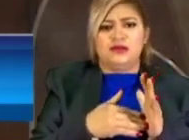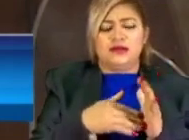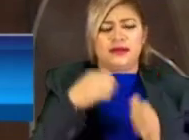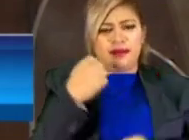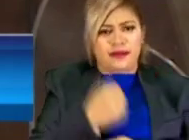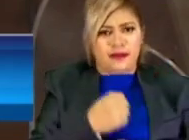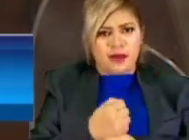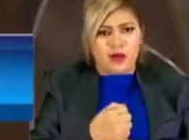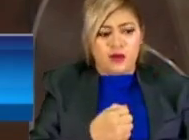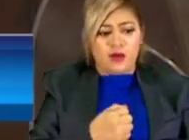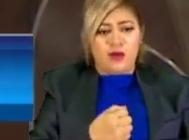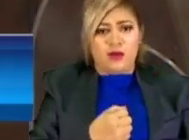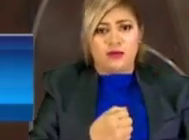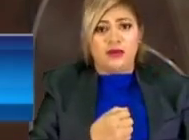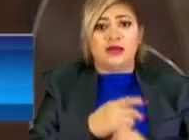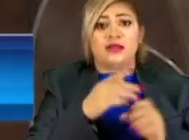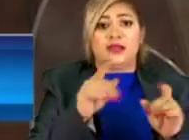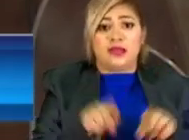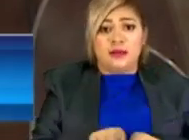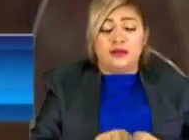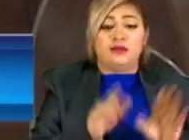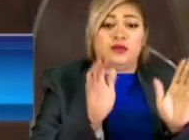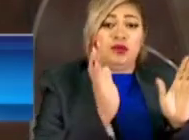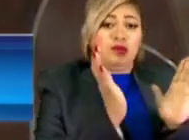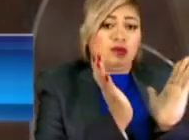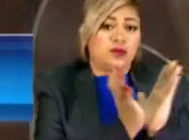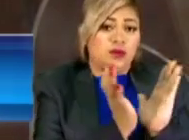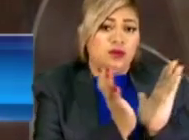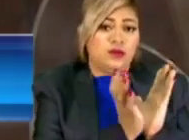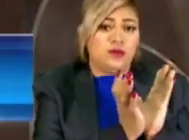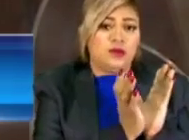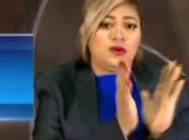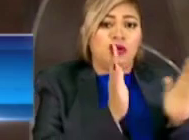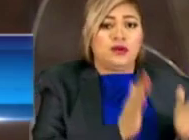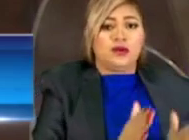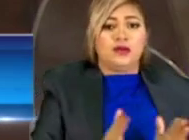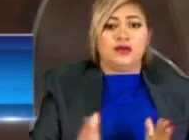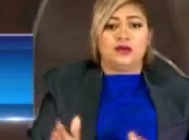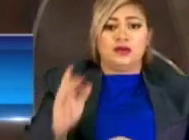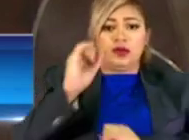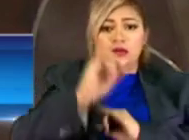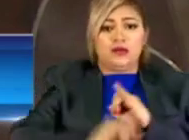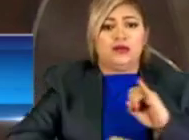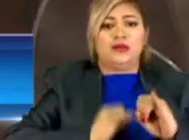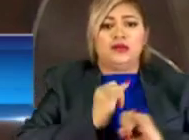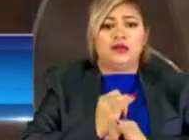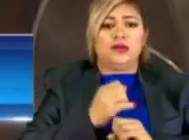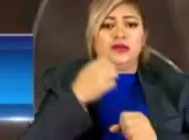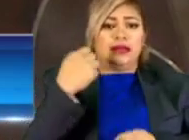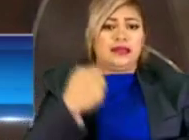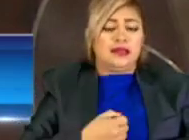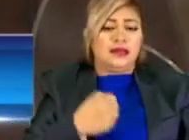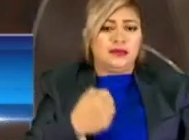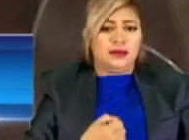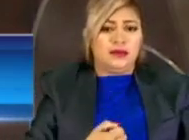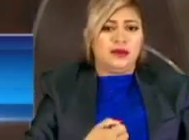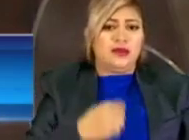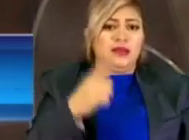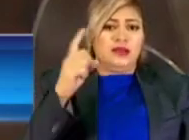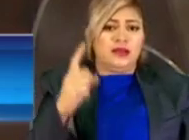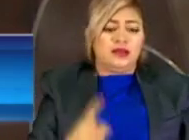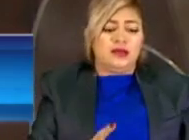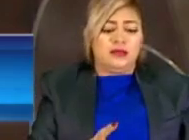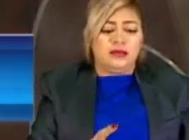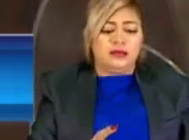En cuanto a la Caja del Seguro Social, la Organización Internacional de Trabajo debe concluir el